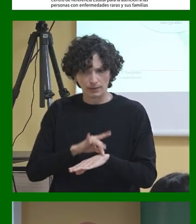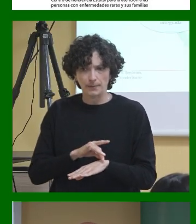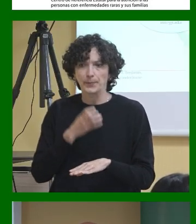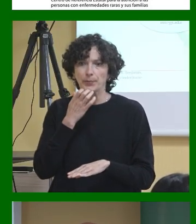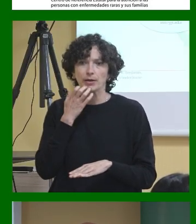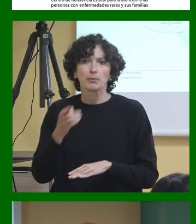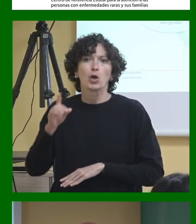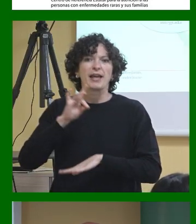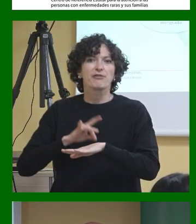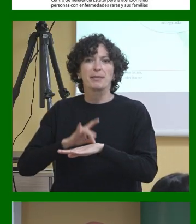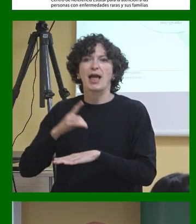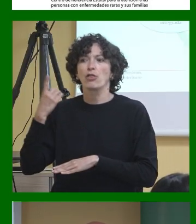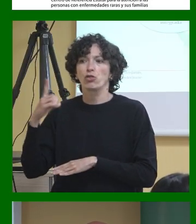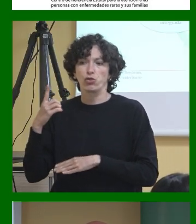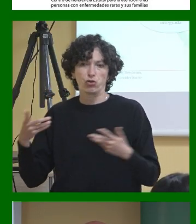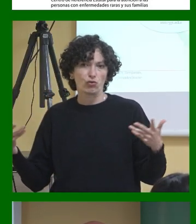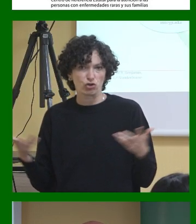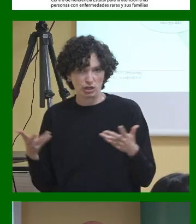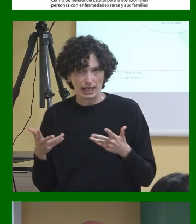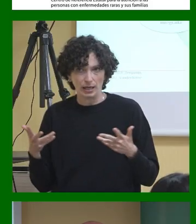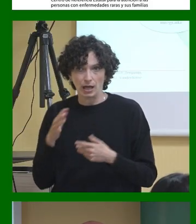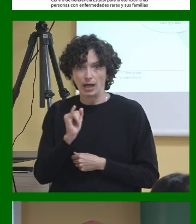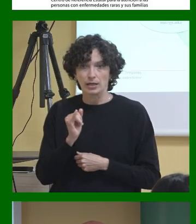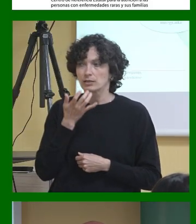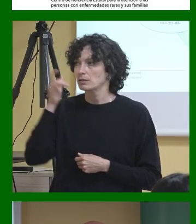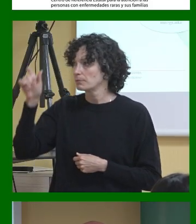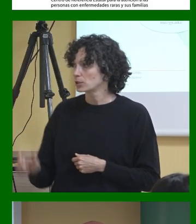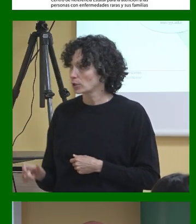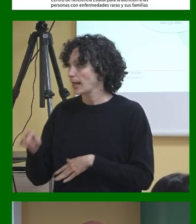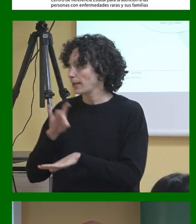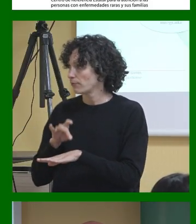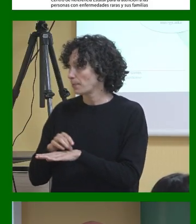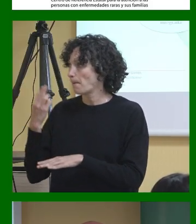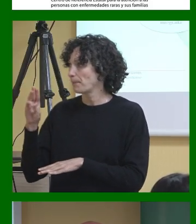Duchenne, por ejemplo, no se siente identificado con un enfermo que tiene una enfermedad de Prader-Willi.